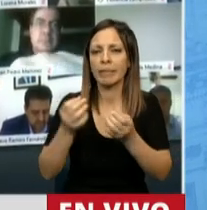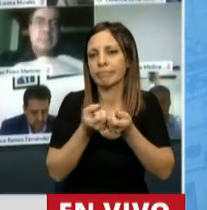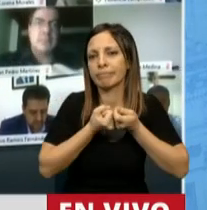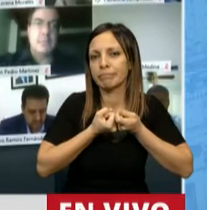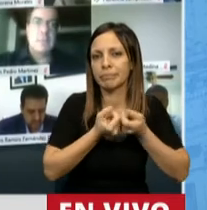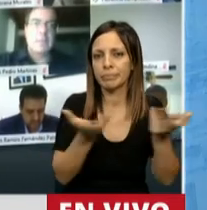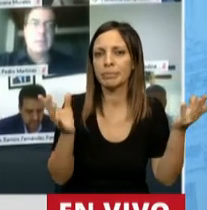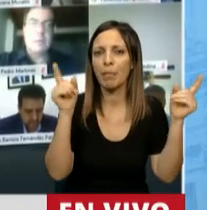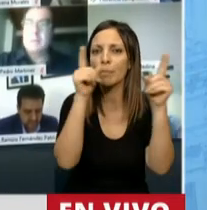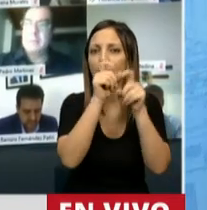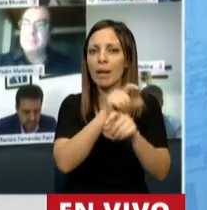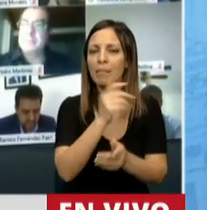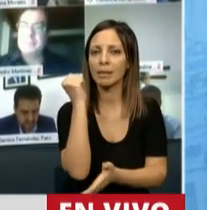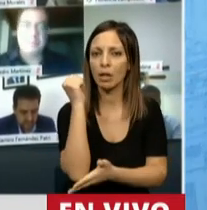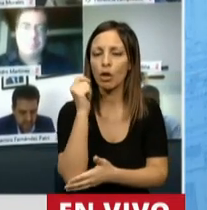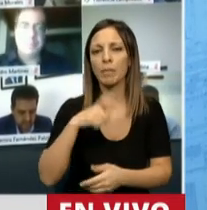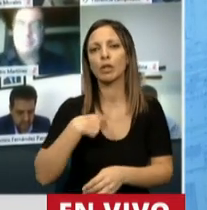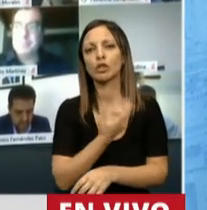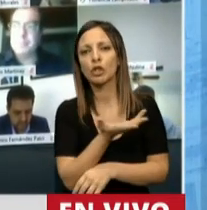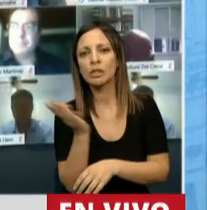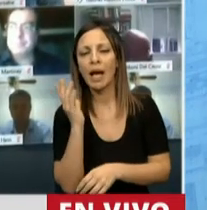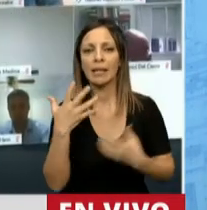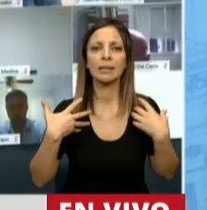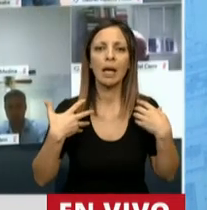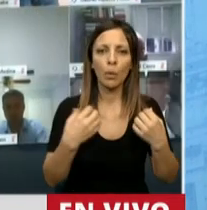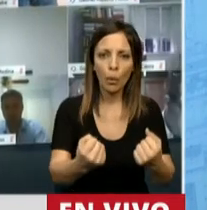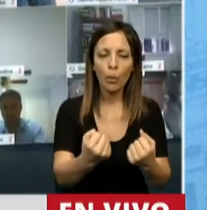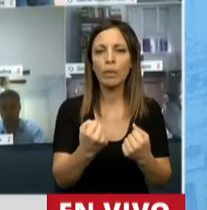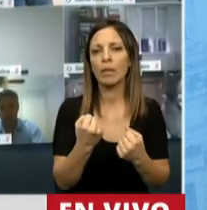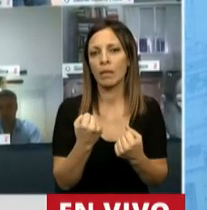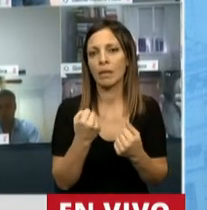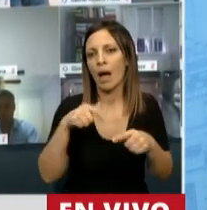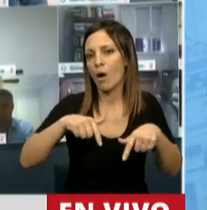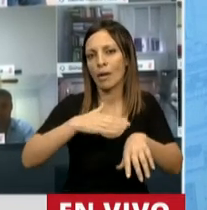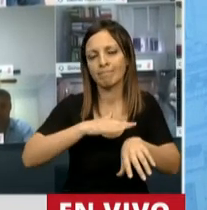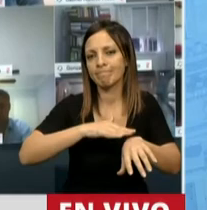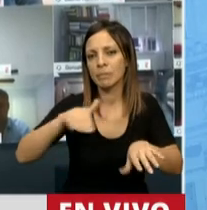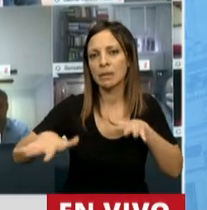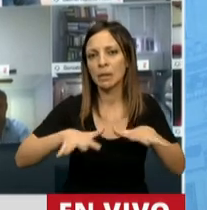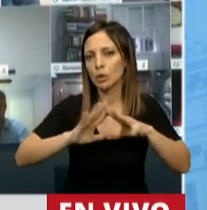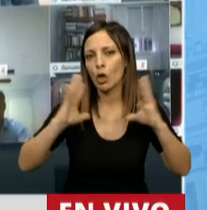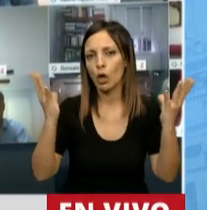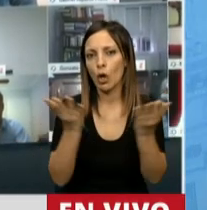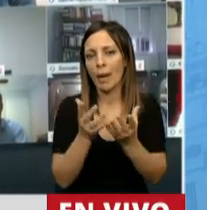innumerables problemas económicos, sociales y sanitarios ante el estado de crisis global que